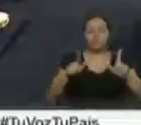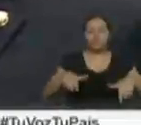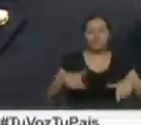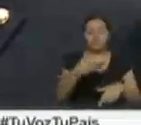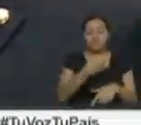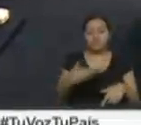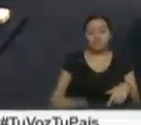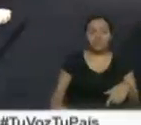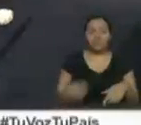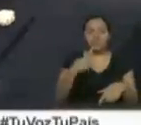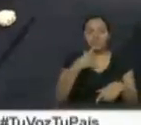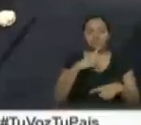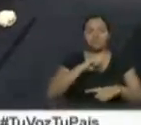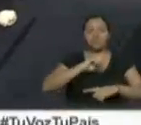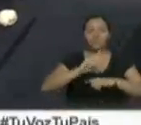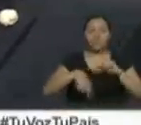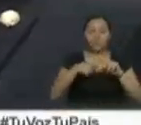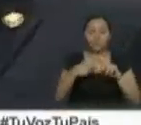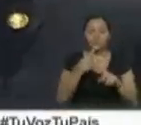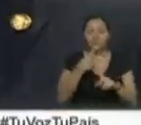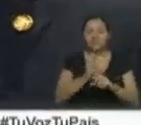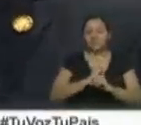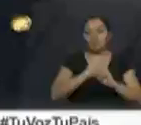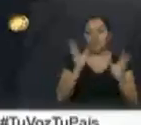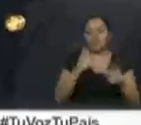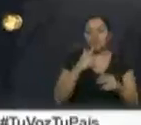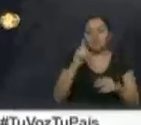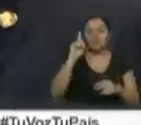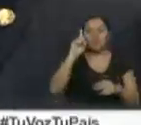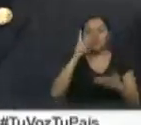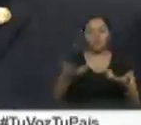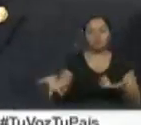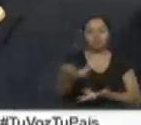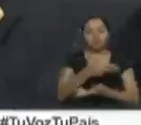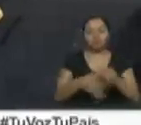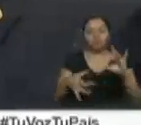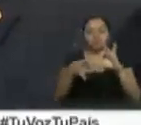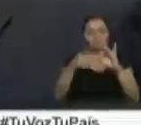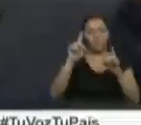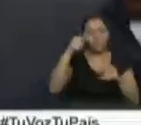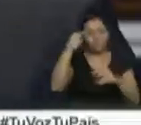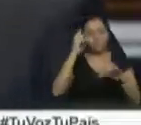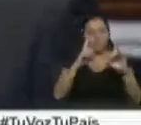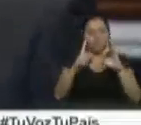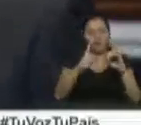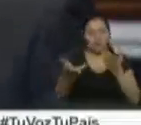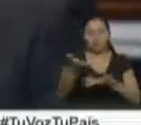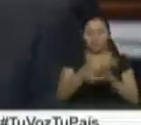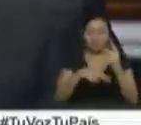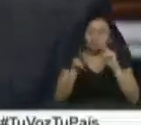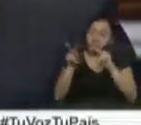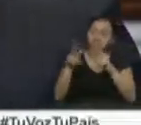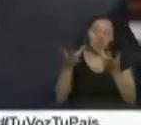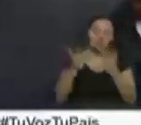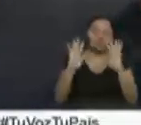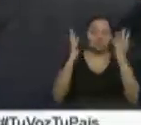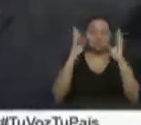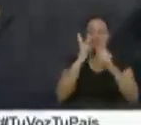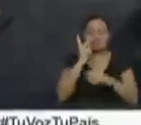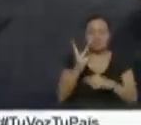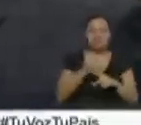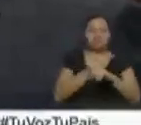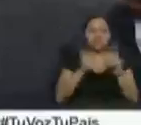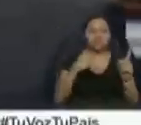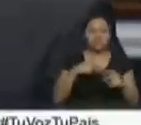Moreno cuando señala que quiere liderar un gobierno de diálogo. Y también